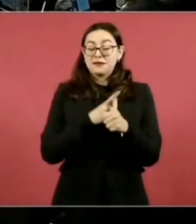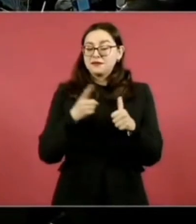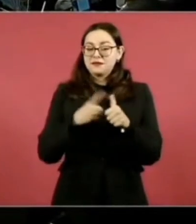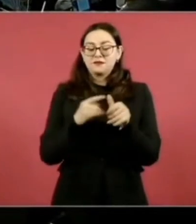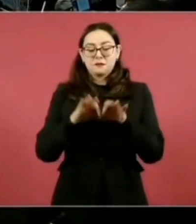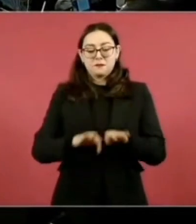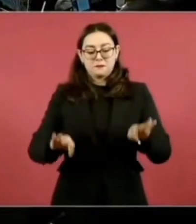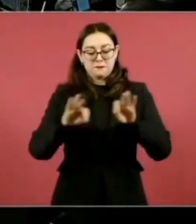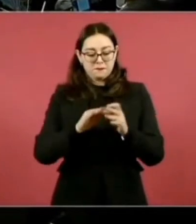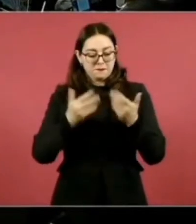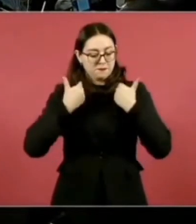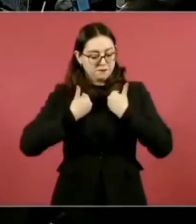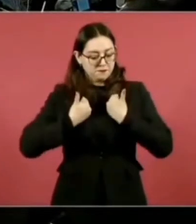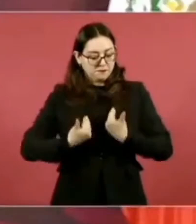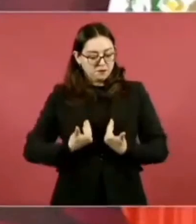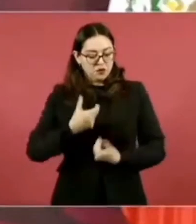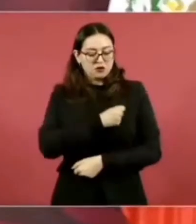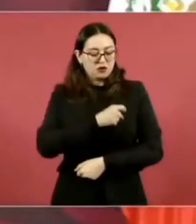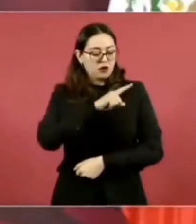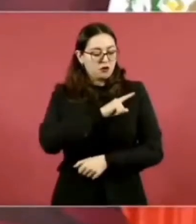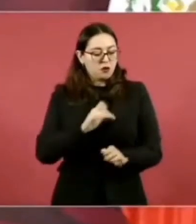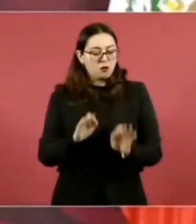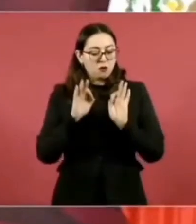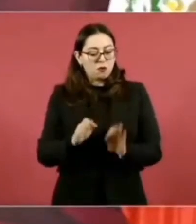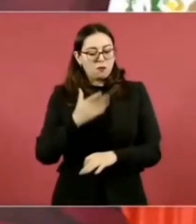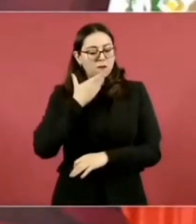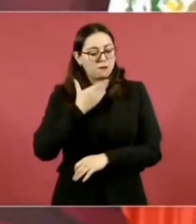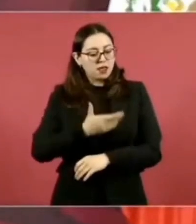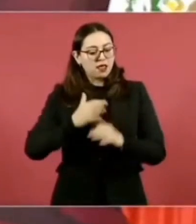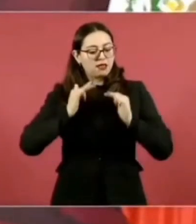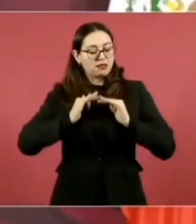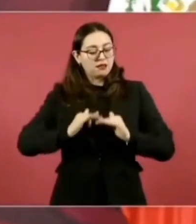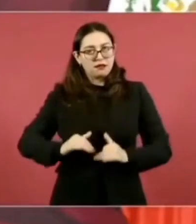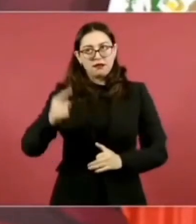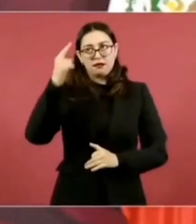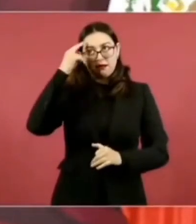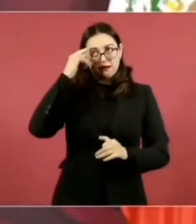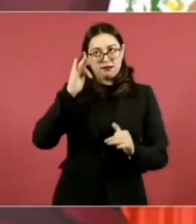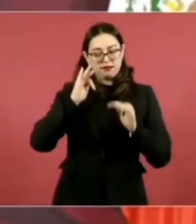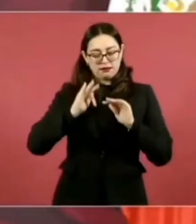estar bien con nuestra conciencia y estar bien con el prójimo.